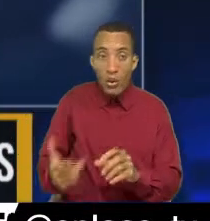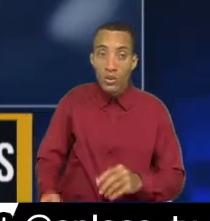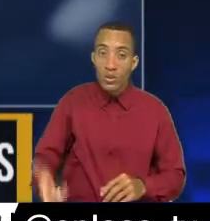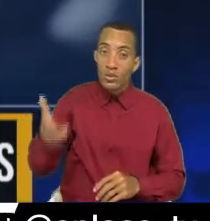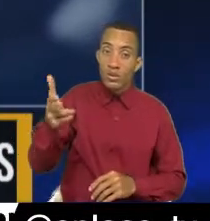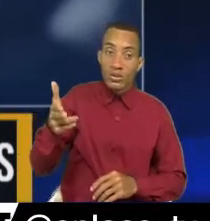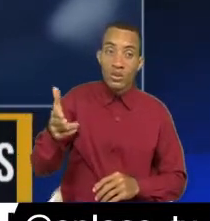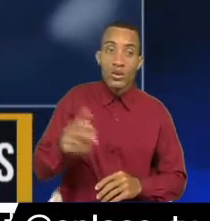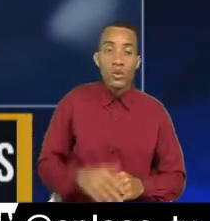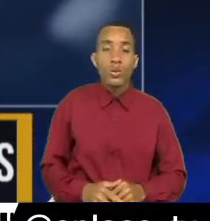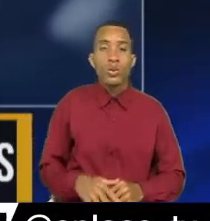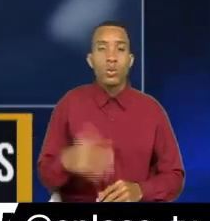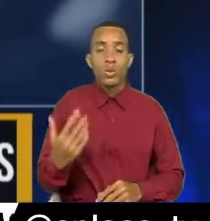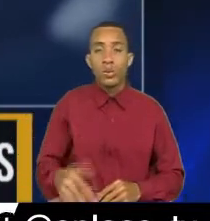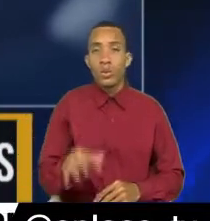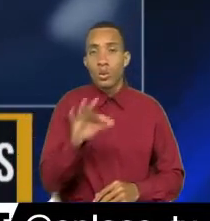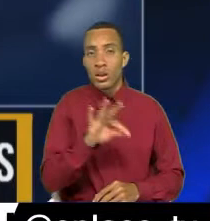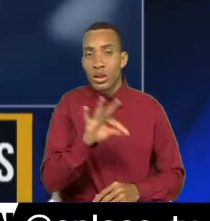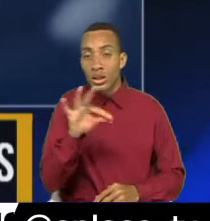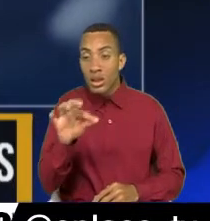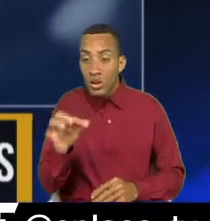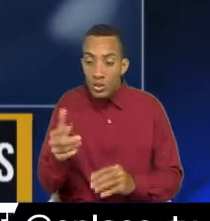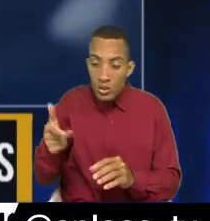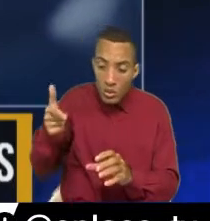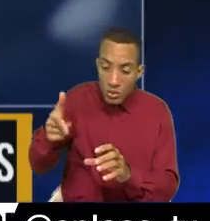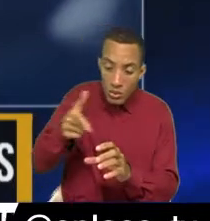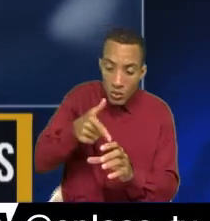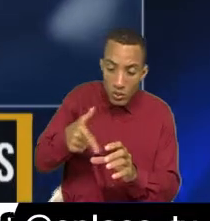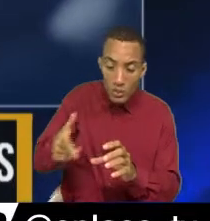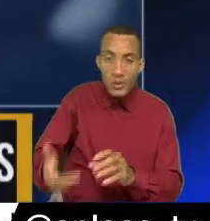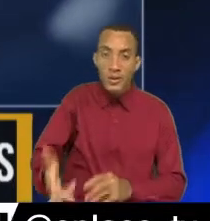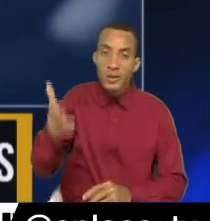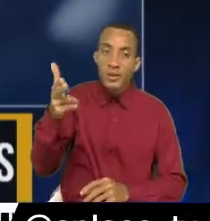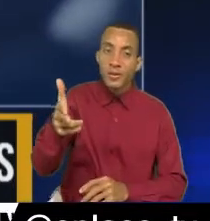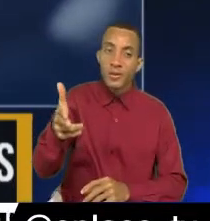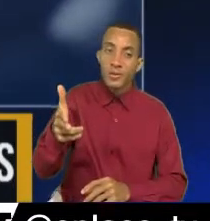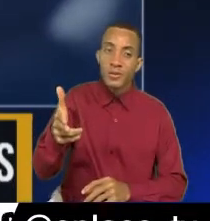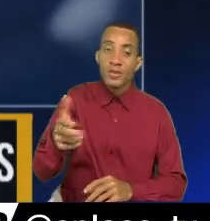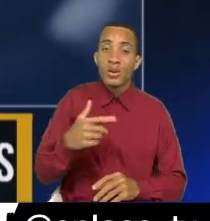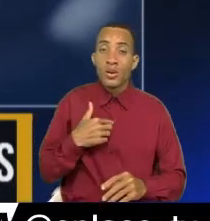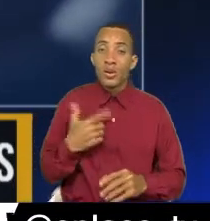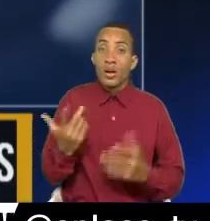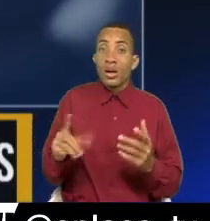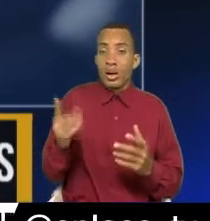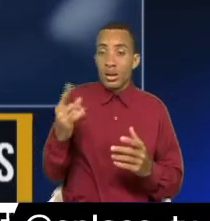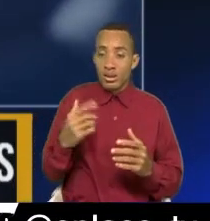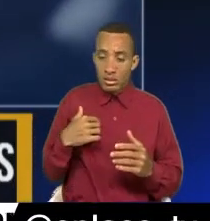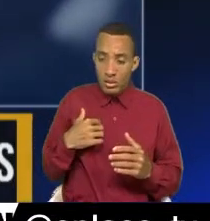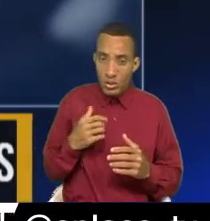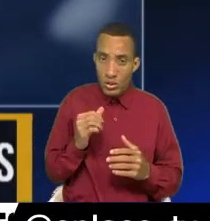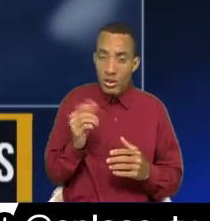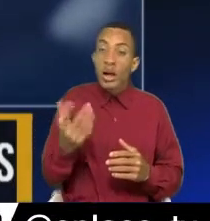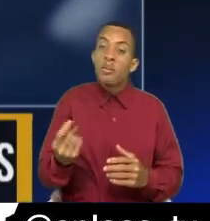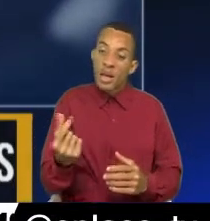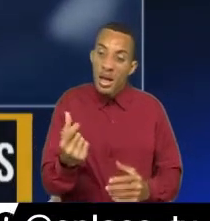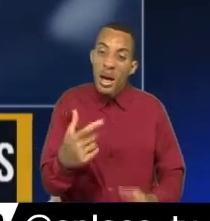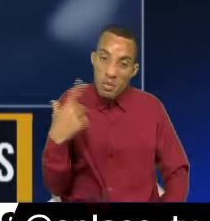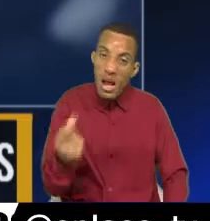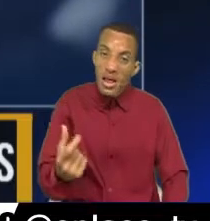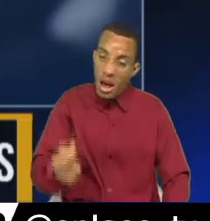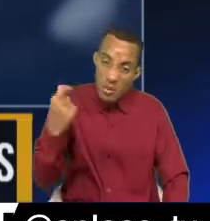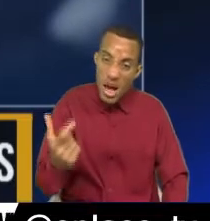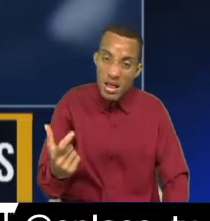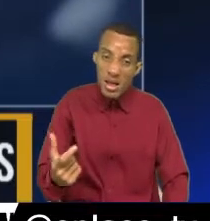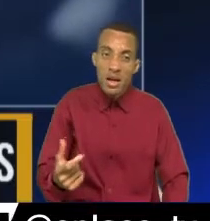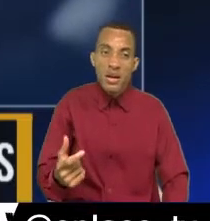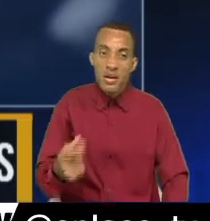un 38 cargado con balas. Entonces yo le dije, mano, yo estoy herido, no me vaya a joder, que la plata,